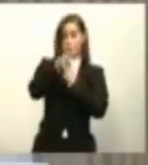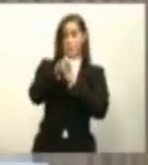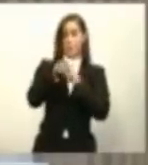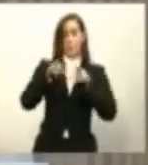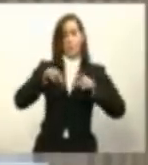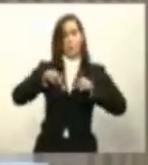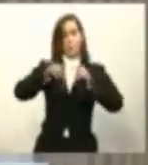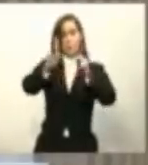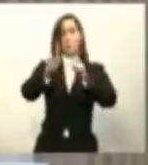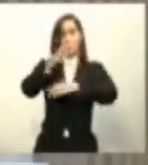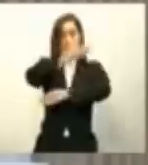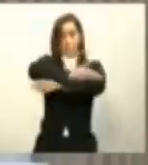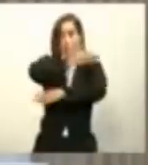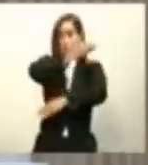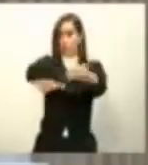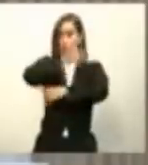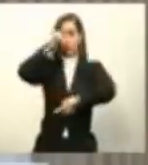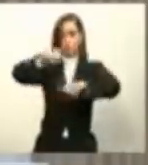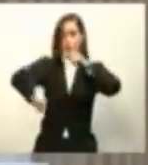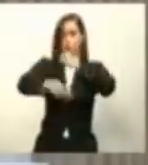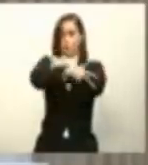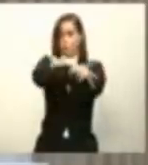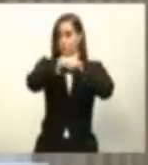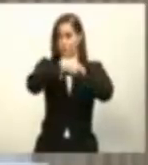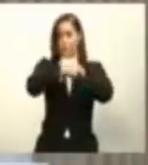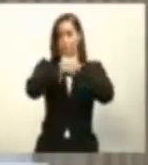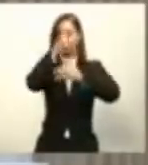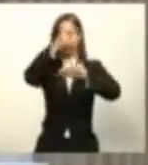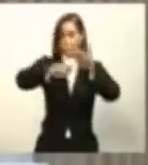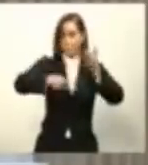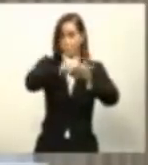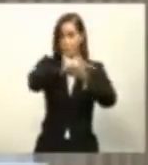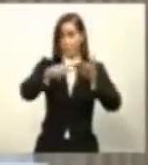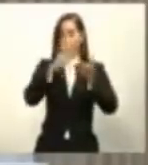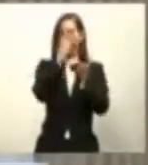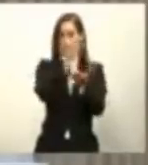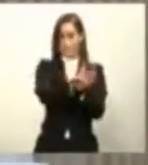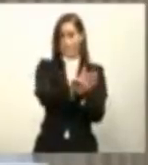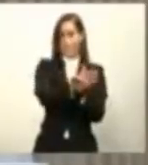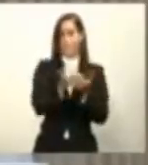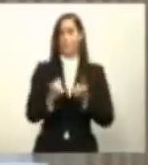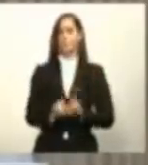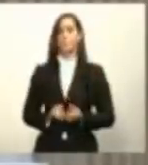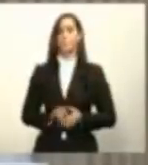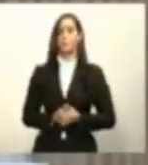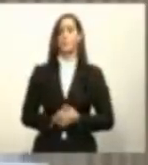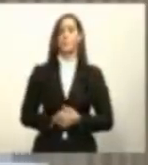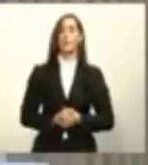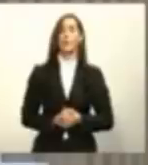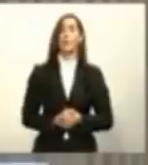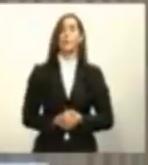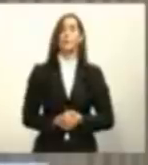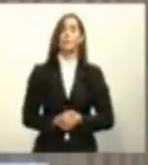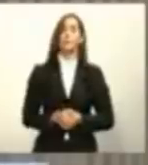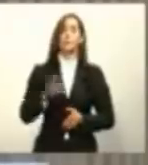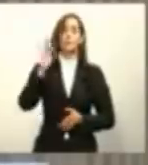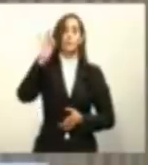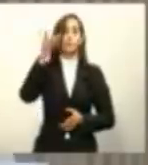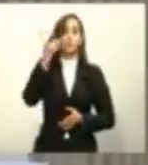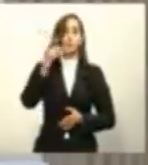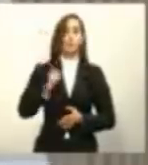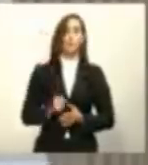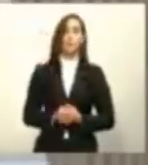el contrabando que erosiona la base impositiva de ambos países. Octavo,